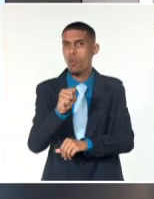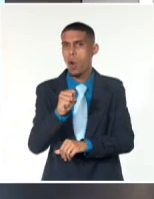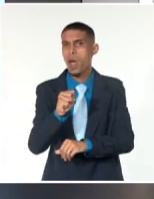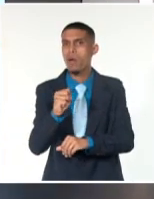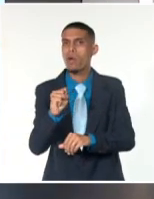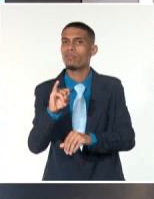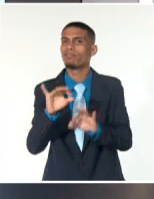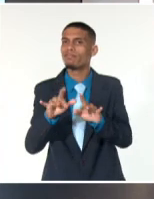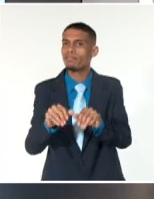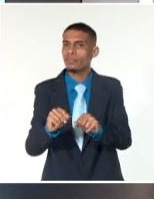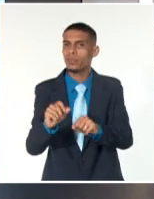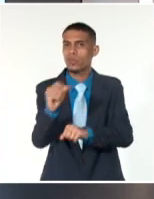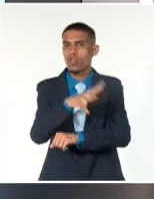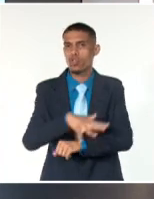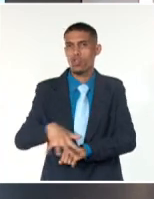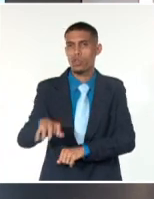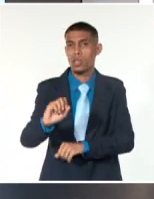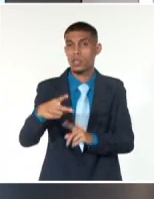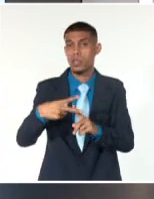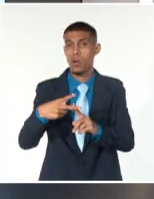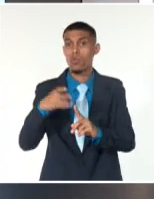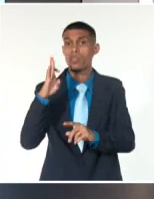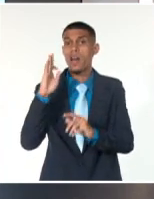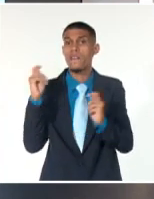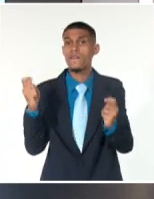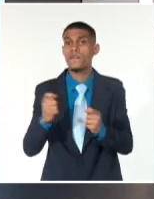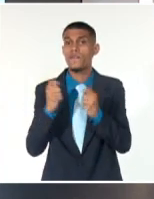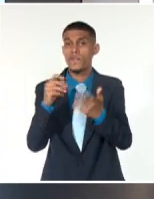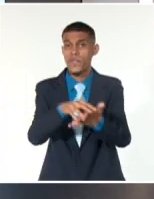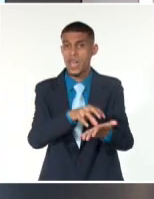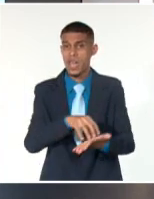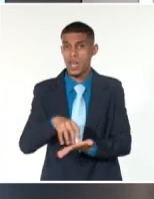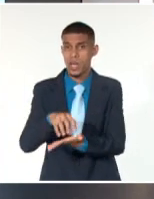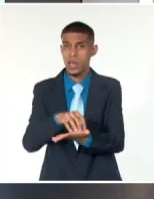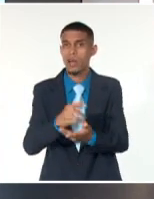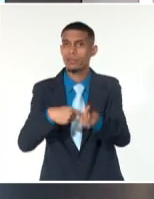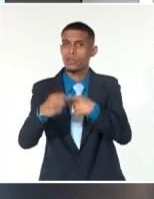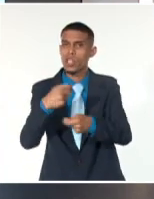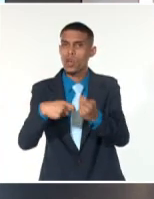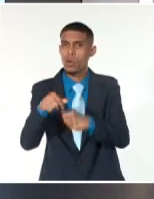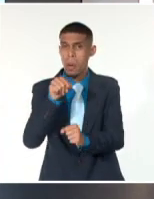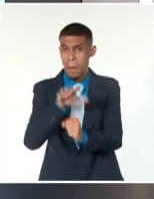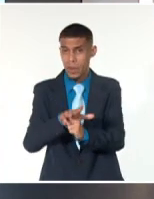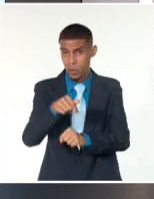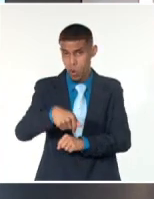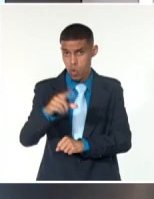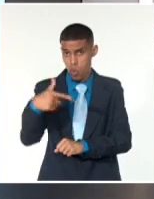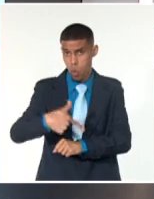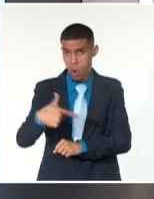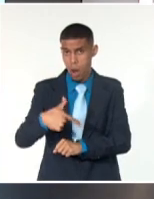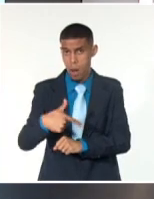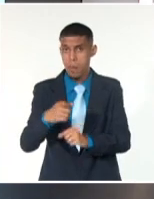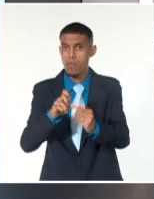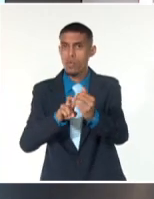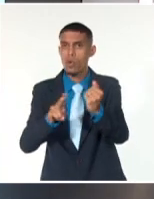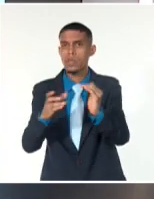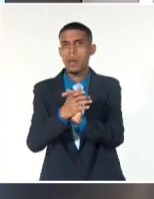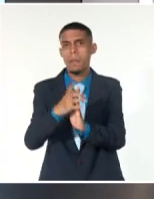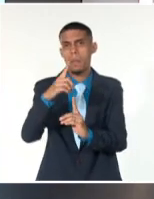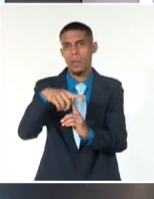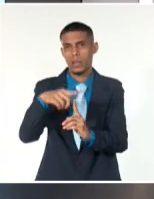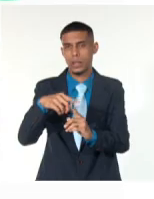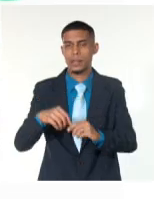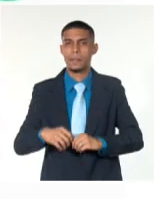sociedad durante la segunda feria de negocios de actores económicos que inició este jueves en matanzas informa prensa